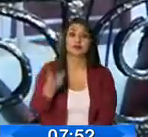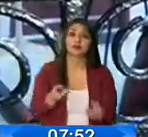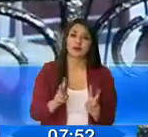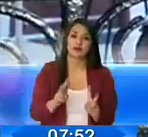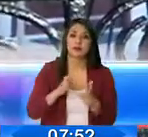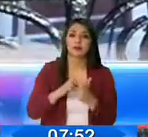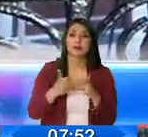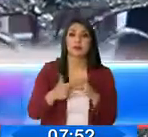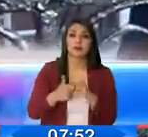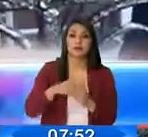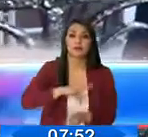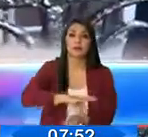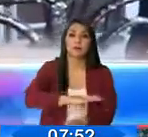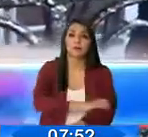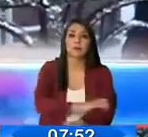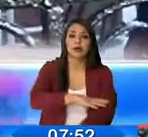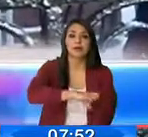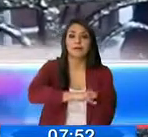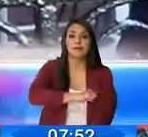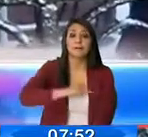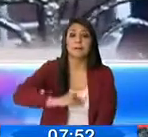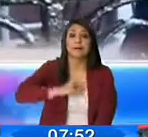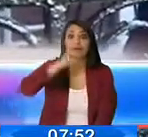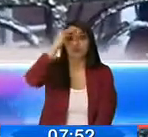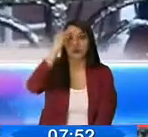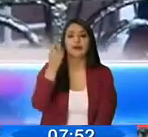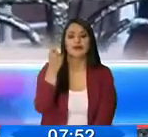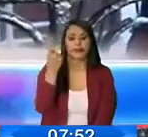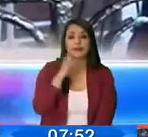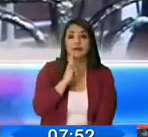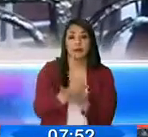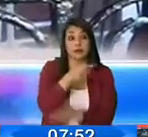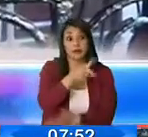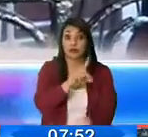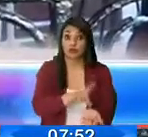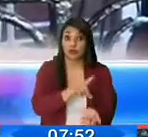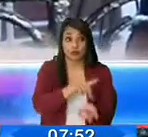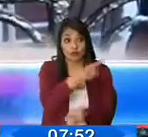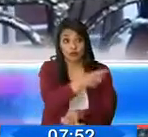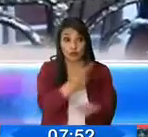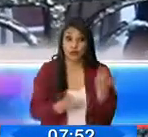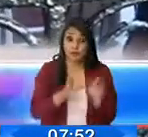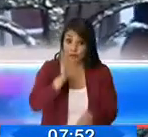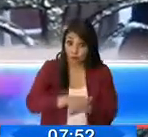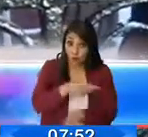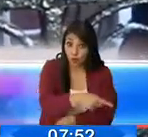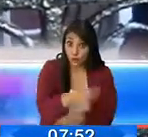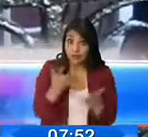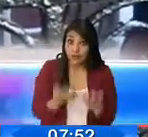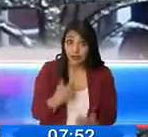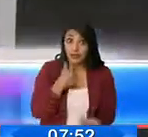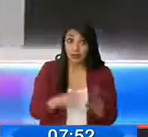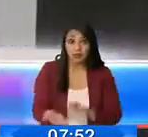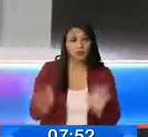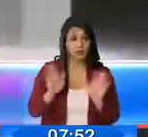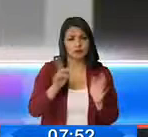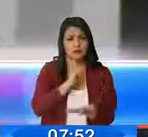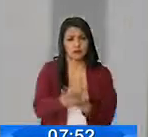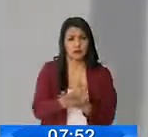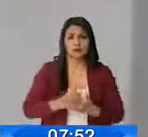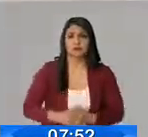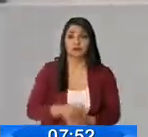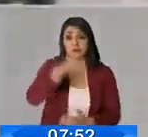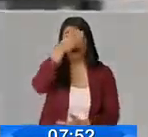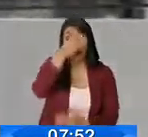crisis hipertensiva, o sea, por la misma situación. O sea, entendemos que a ningún profesional de la salud queremos que nos pase esto. En la